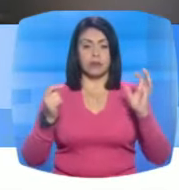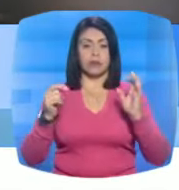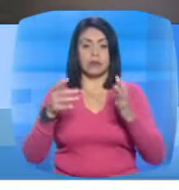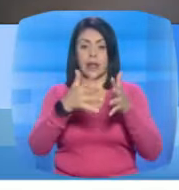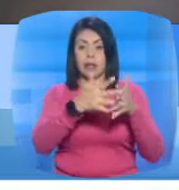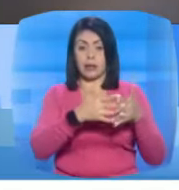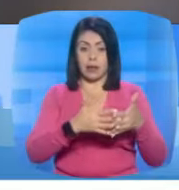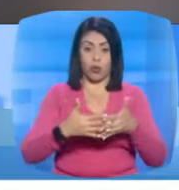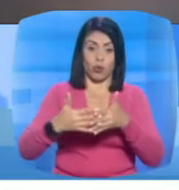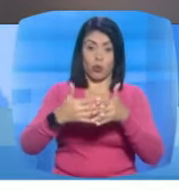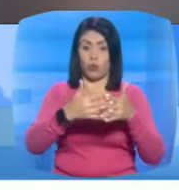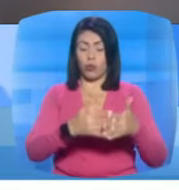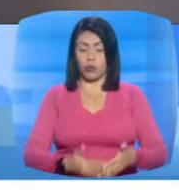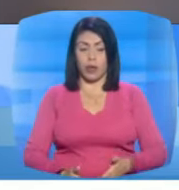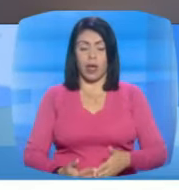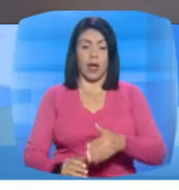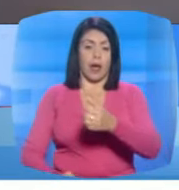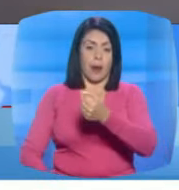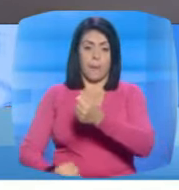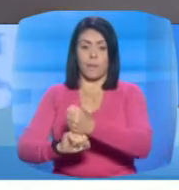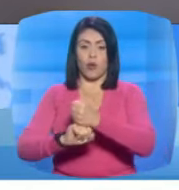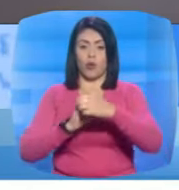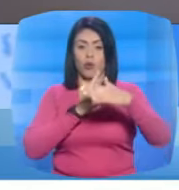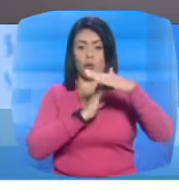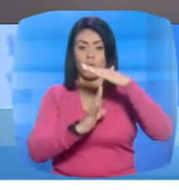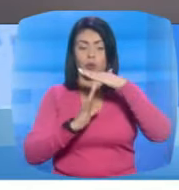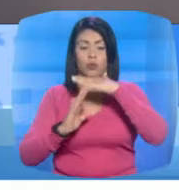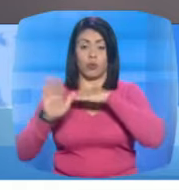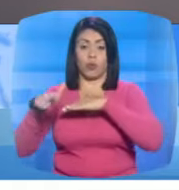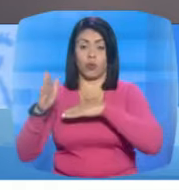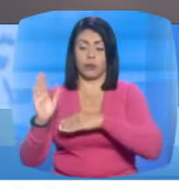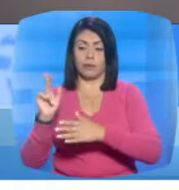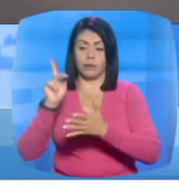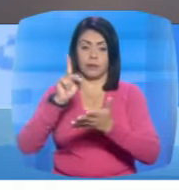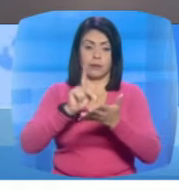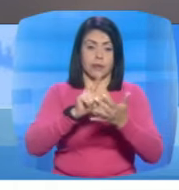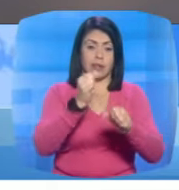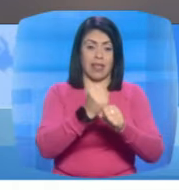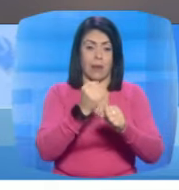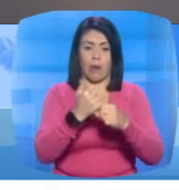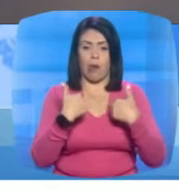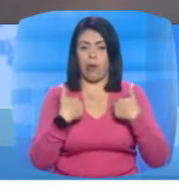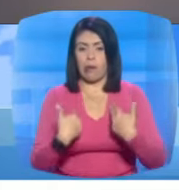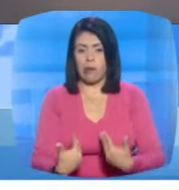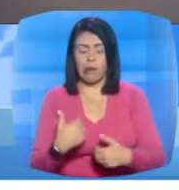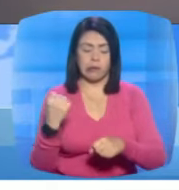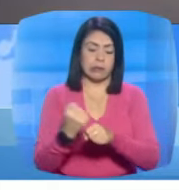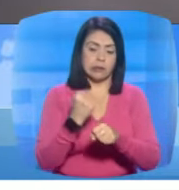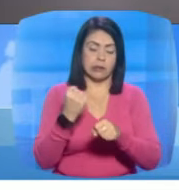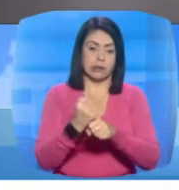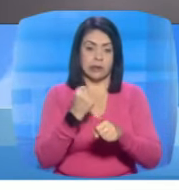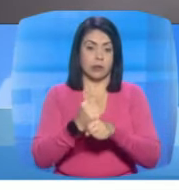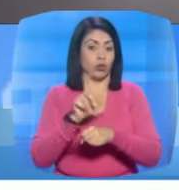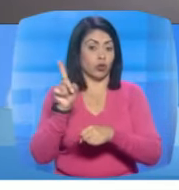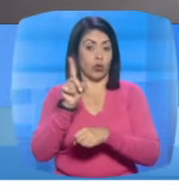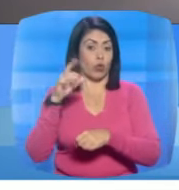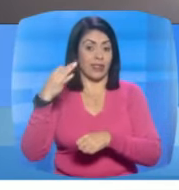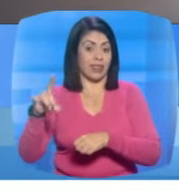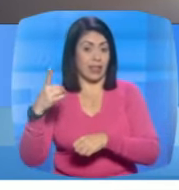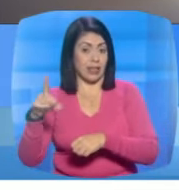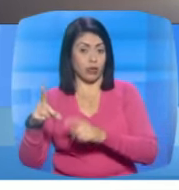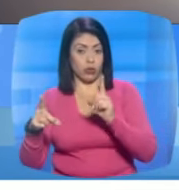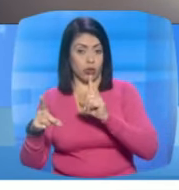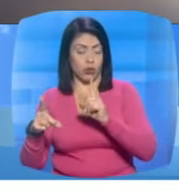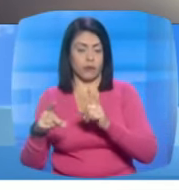administración estadounidense solo está a favor de los migrantes cuando estos trabajan incansablemente, pero no cuando se habla de derechos.